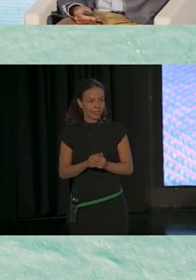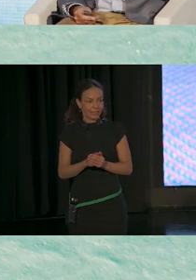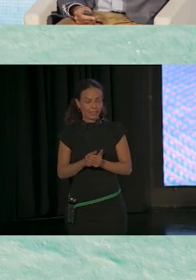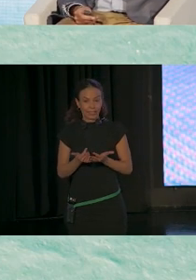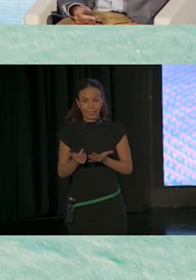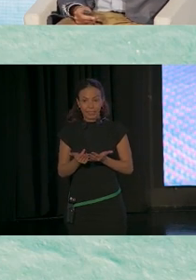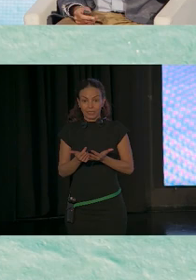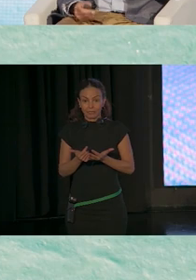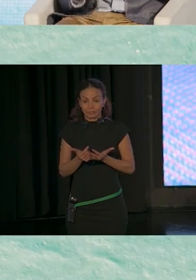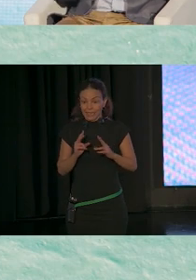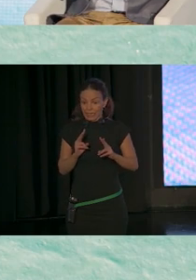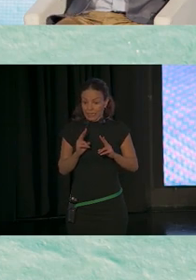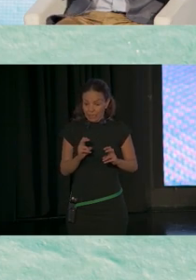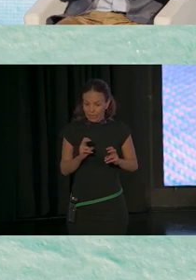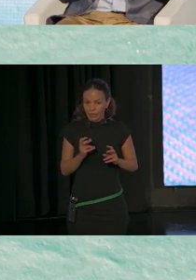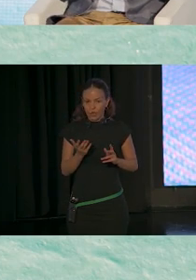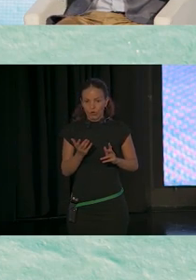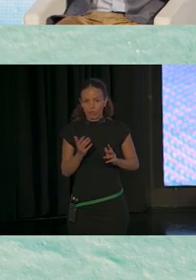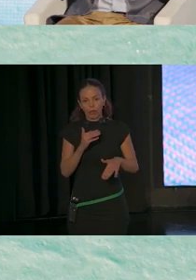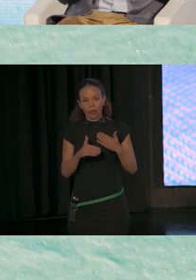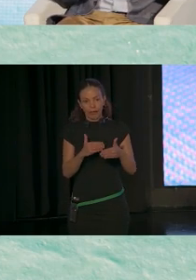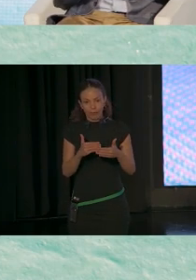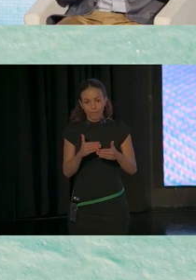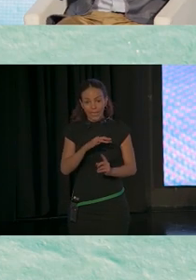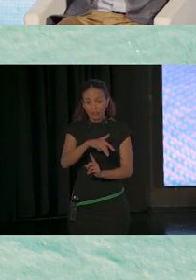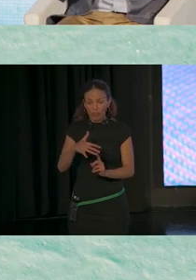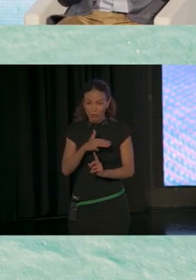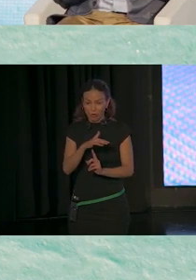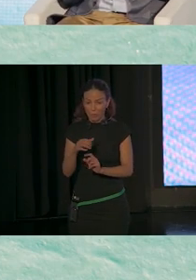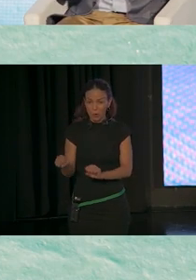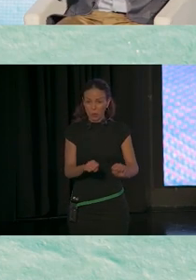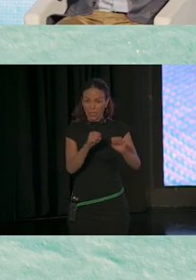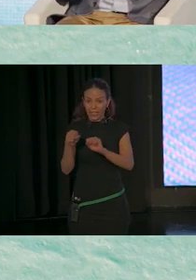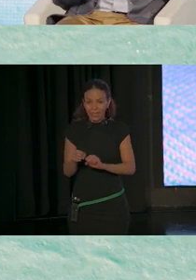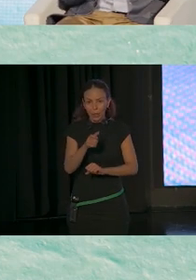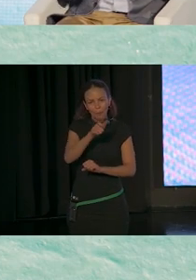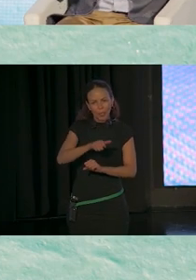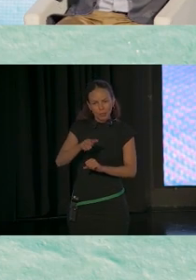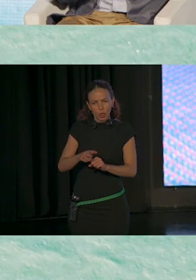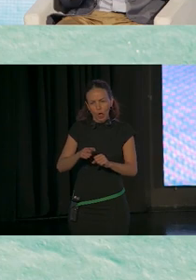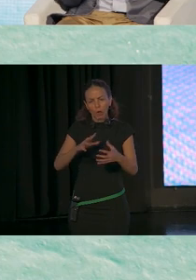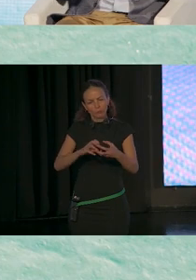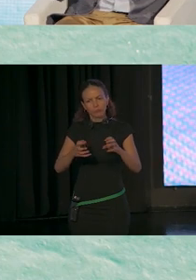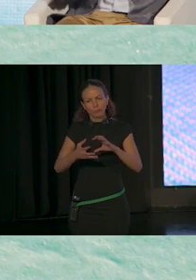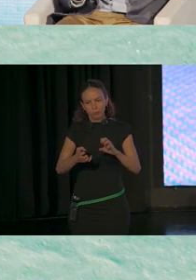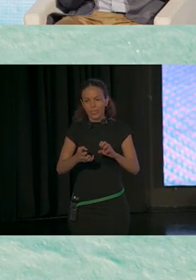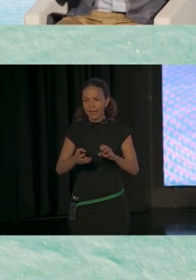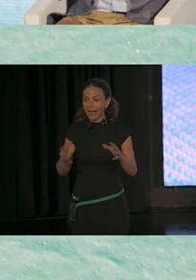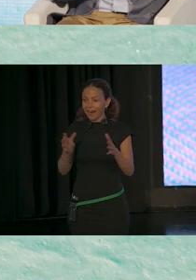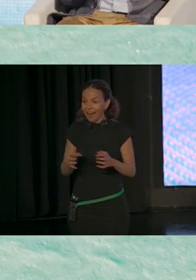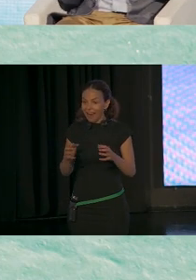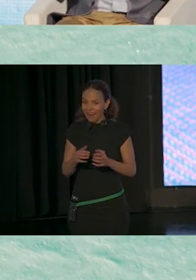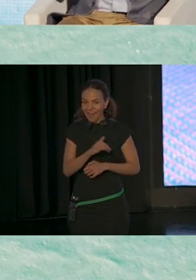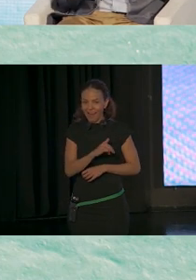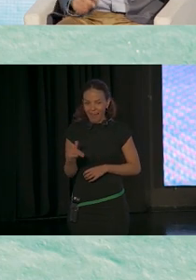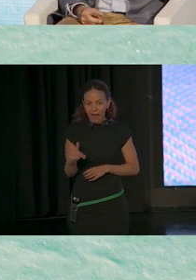tras unos inicios, en entornos más, suelen ser entornos protegidos, gente afín, que está de acuerdo, que tiene ganas, y